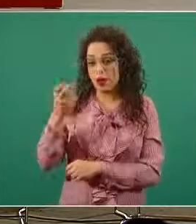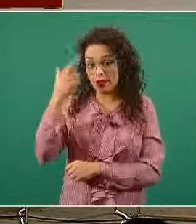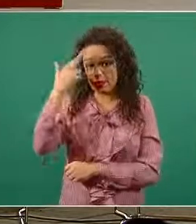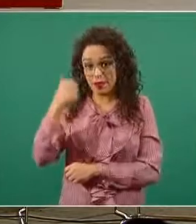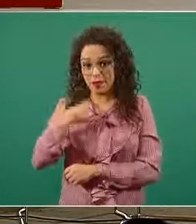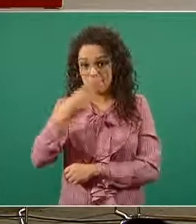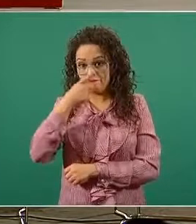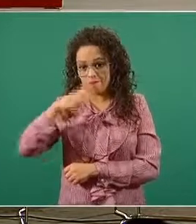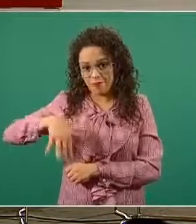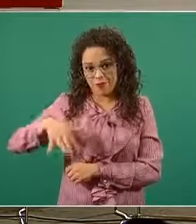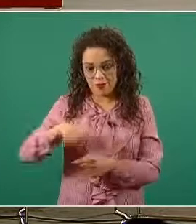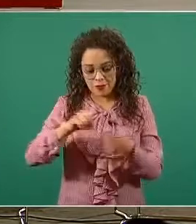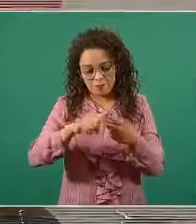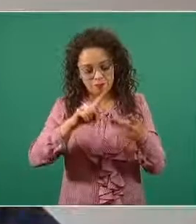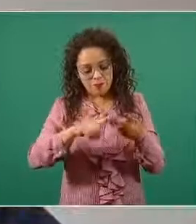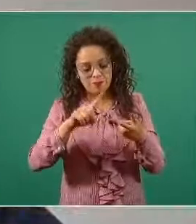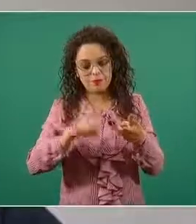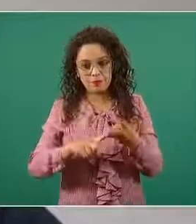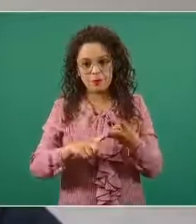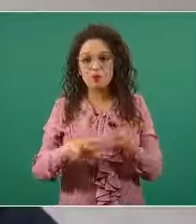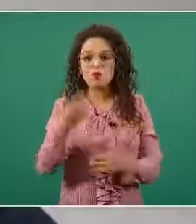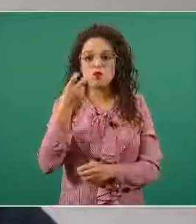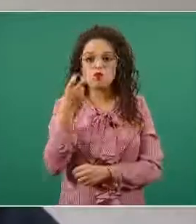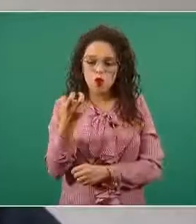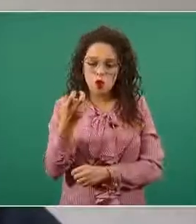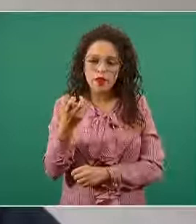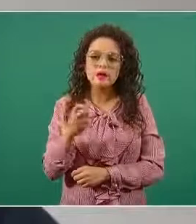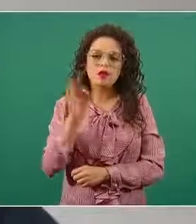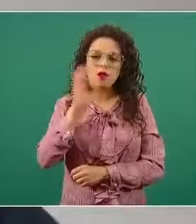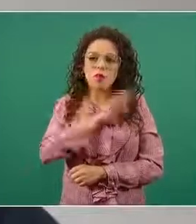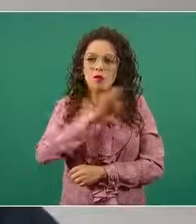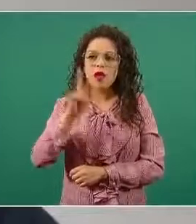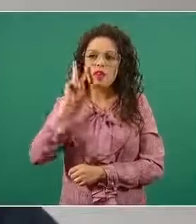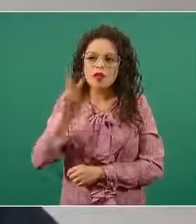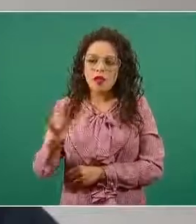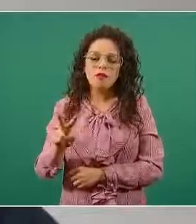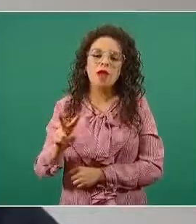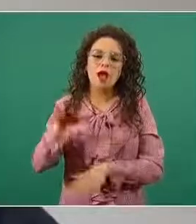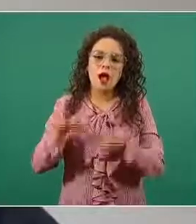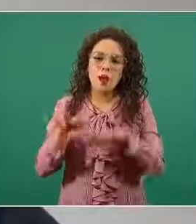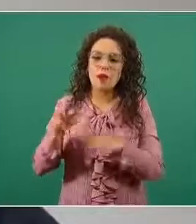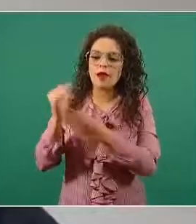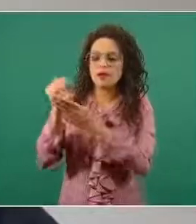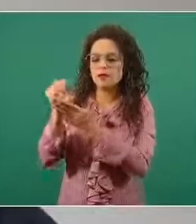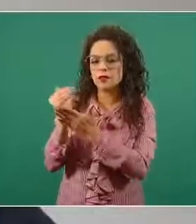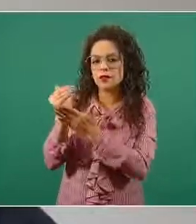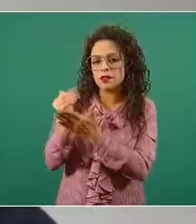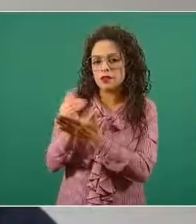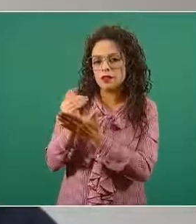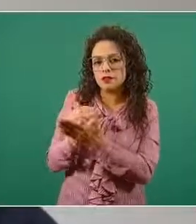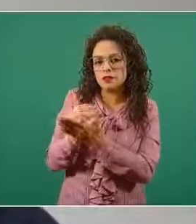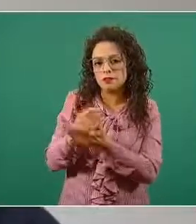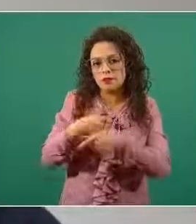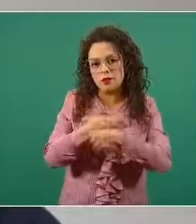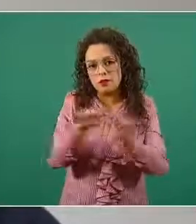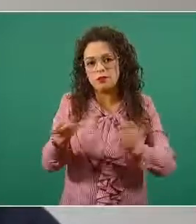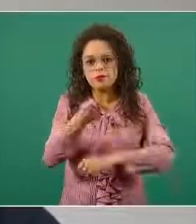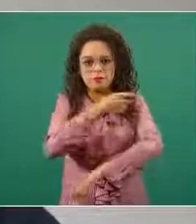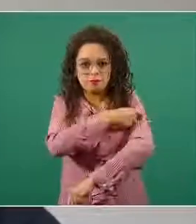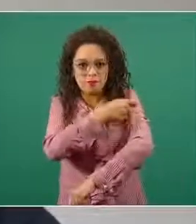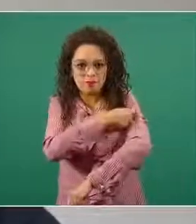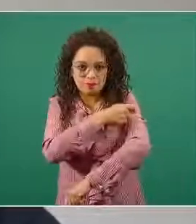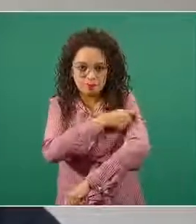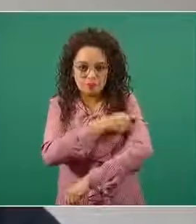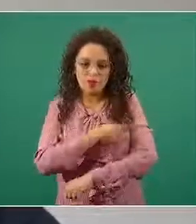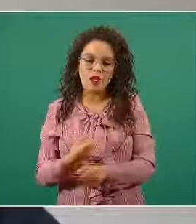estarían dando este efecto en donde vemos que hay a lo mejor una disminución en la productividad en los últimos días, pero la seguridad que